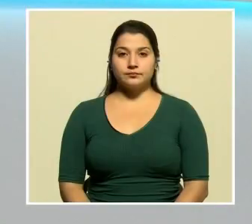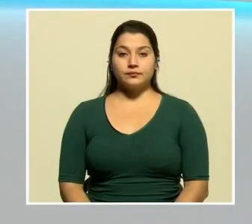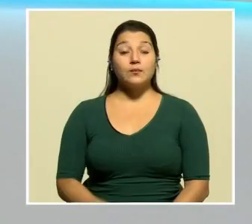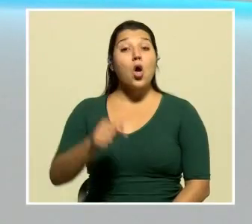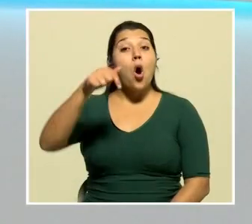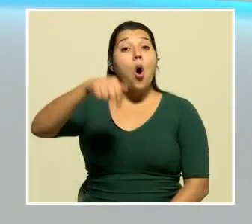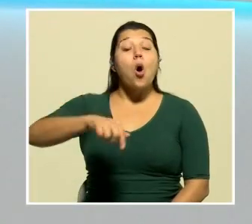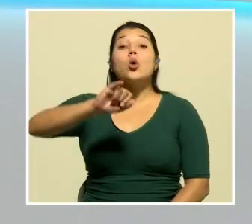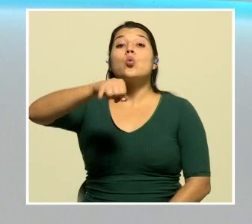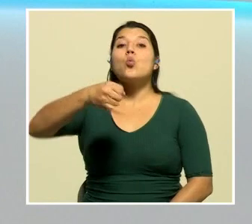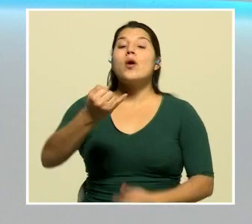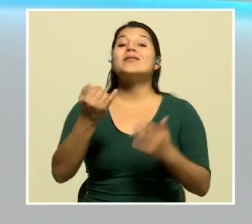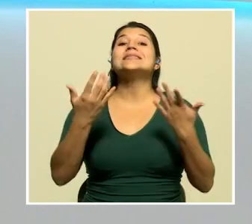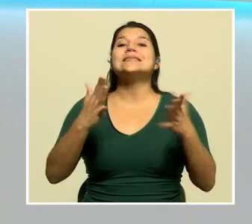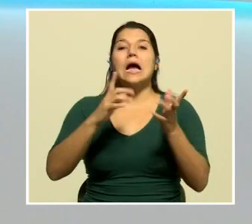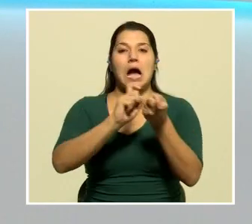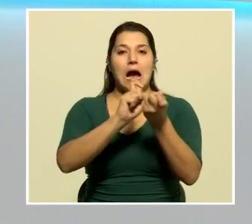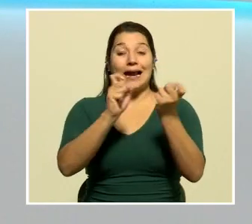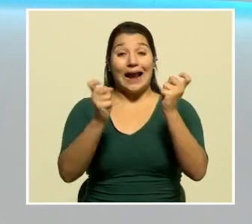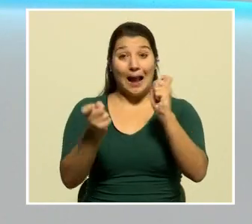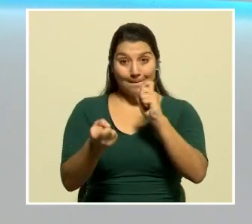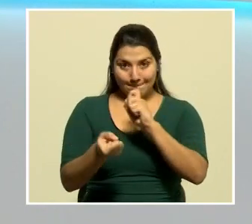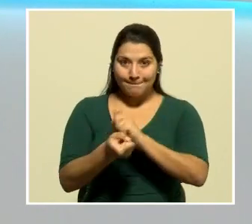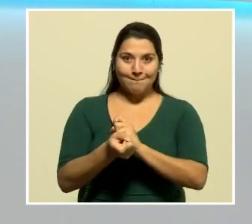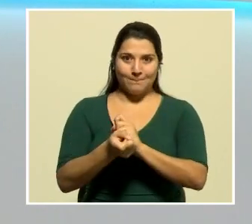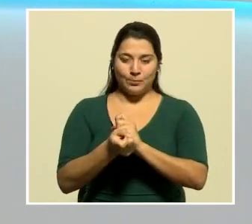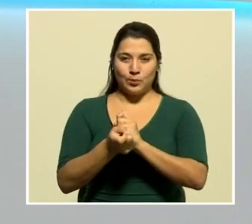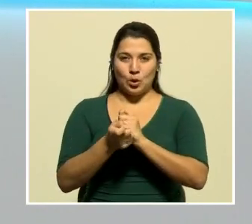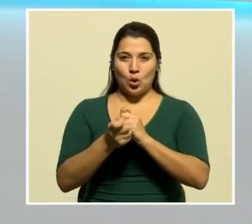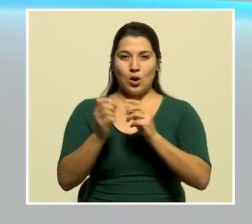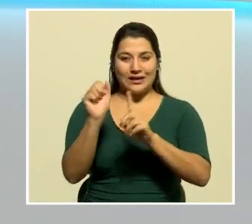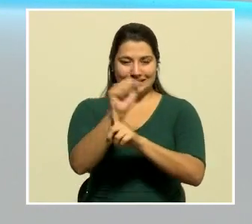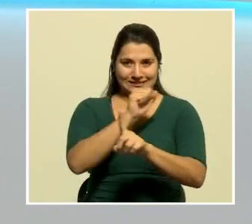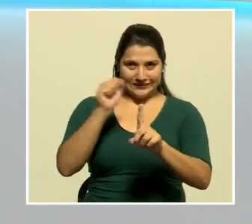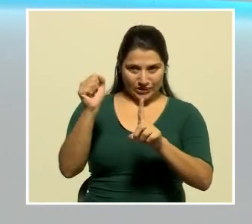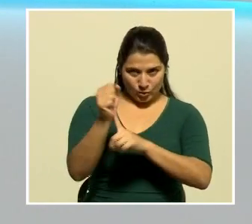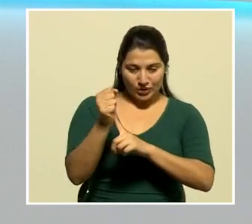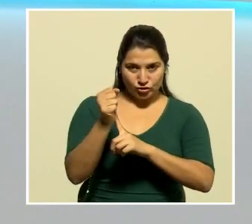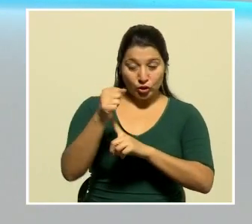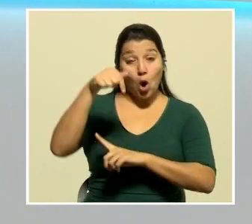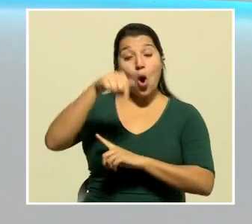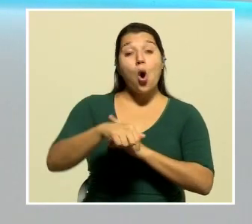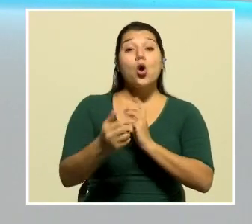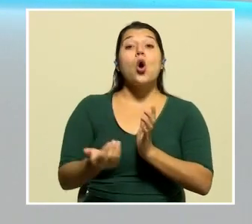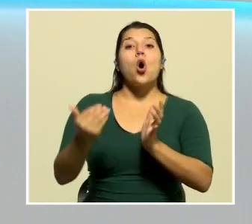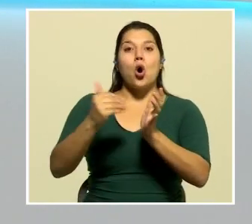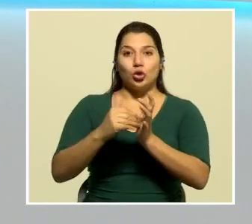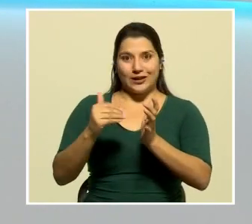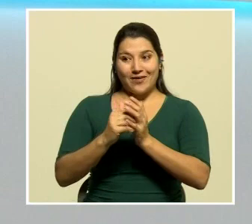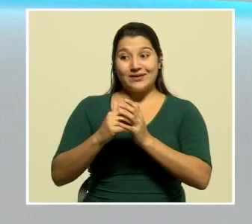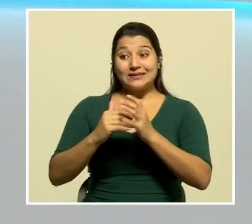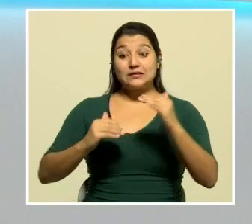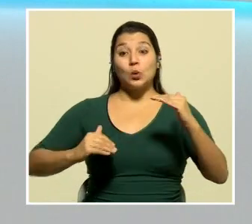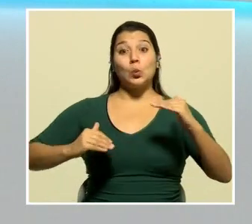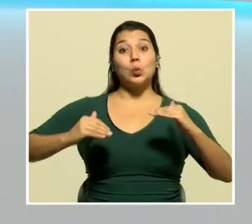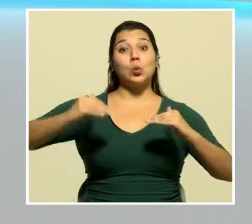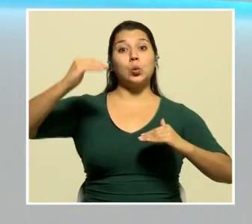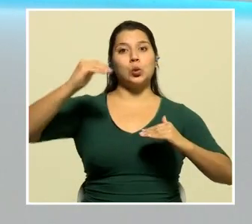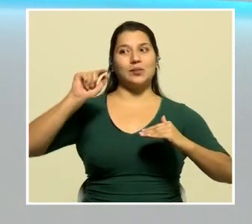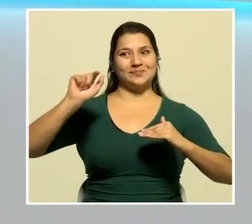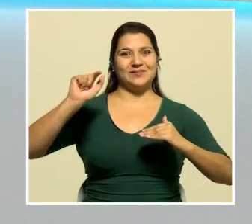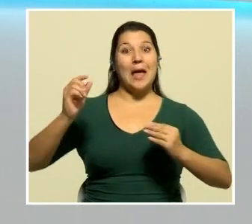Este jueves cambió la tendencia de nuevos casos y la curva se modificó, dándole ventaja a los nuevos recuperados.